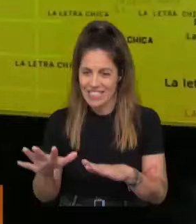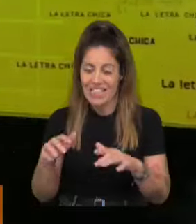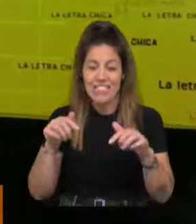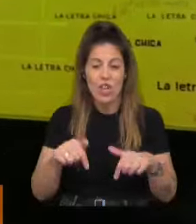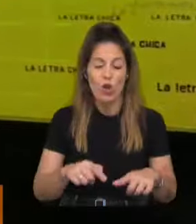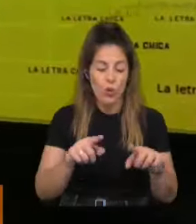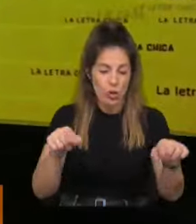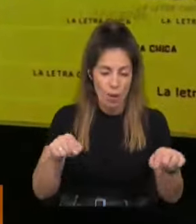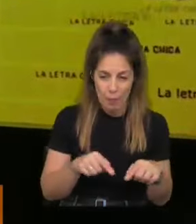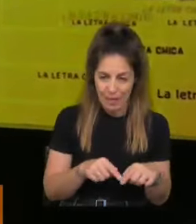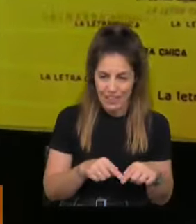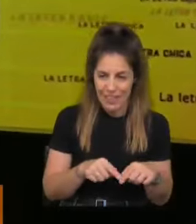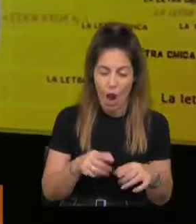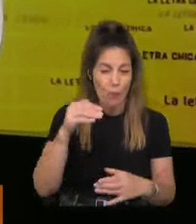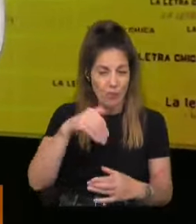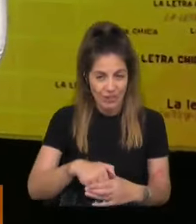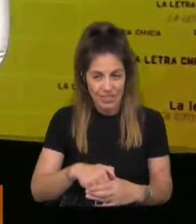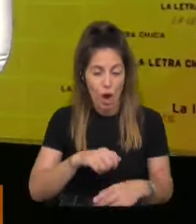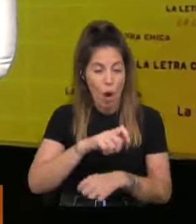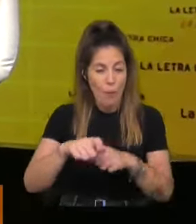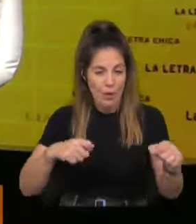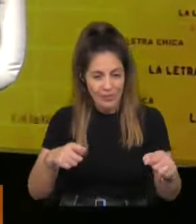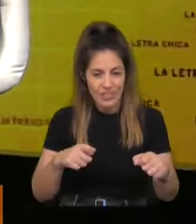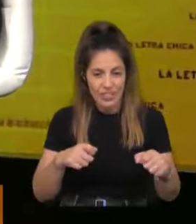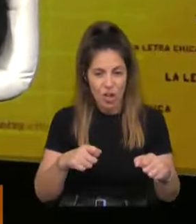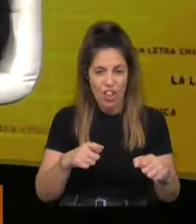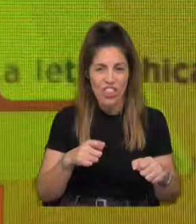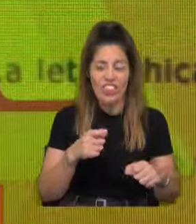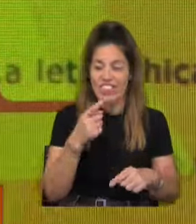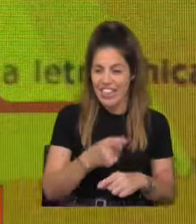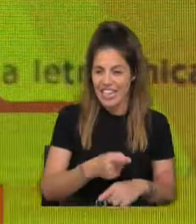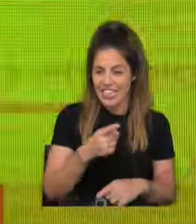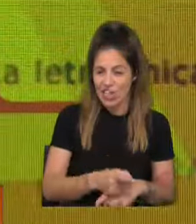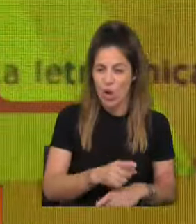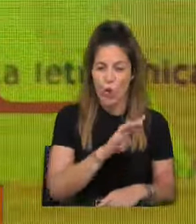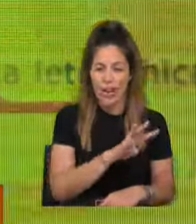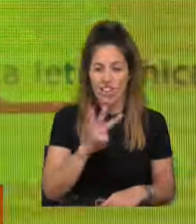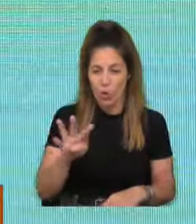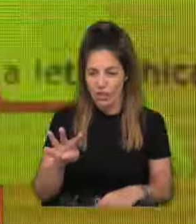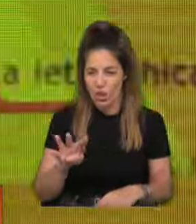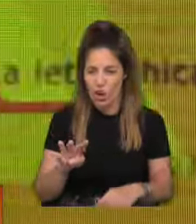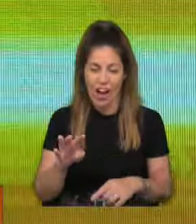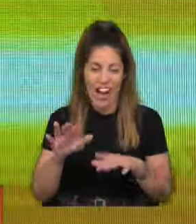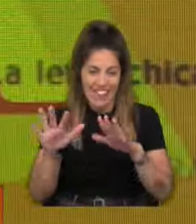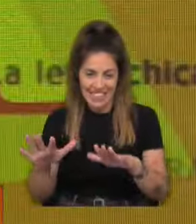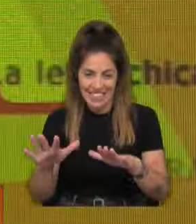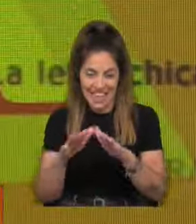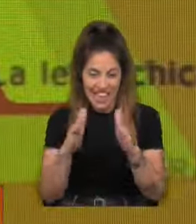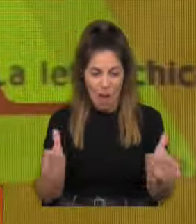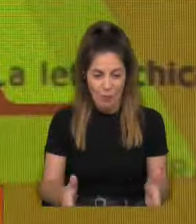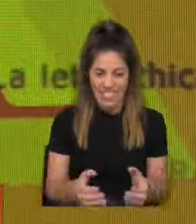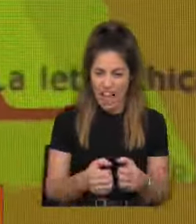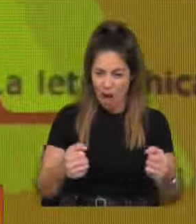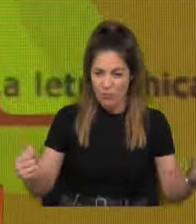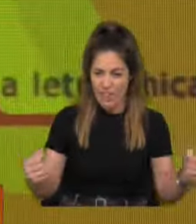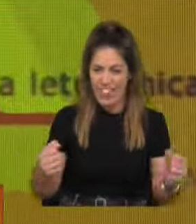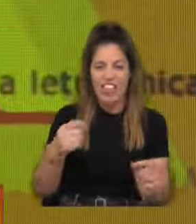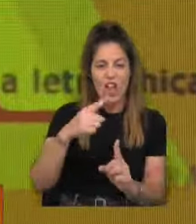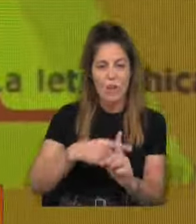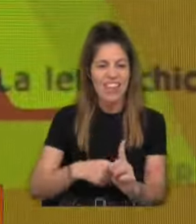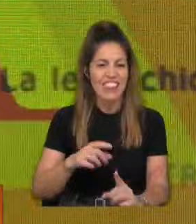una papeleta y hay un plebiscito porque el pn resolvió 44 a 10 en la mesa representativa Nacional ampliada del mes de septiembre que fue la que la